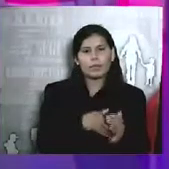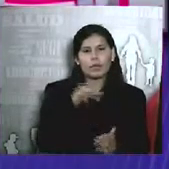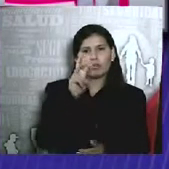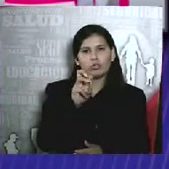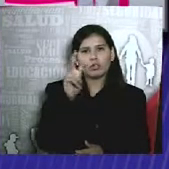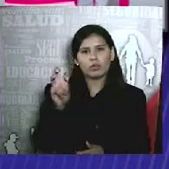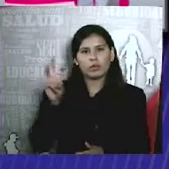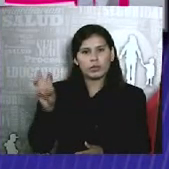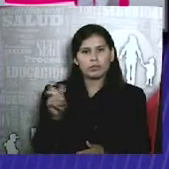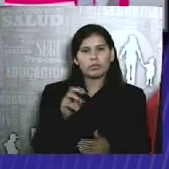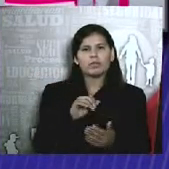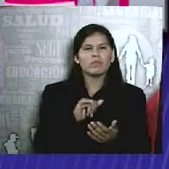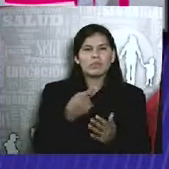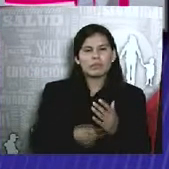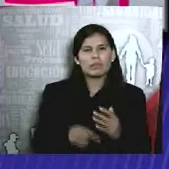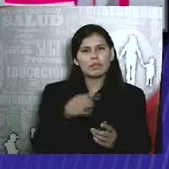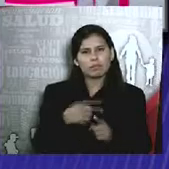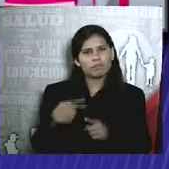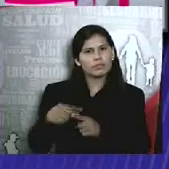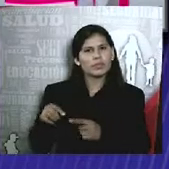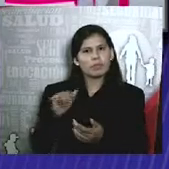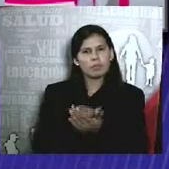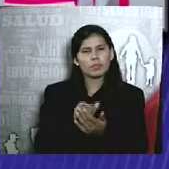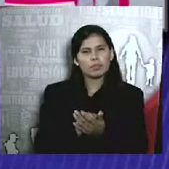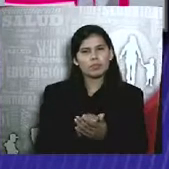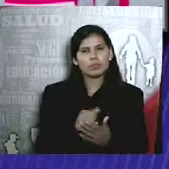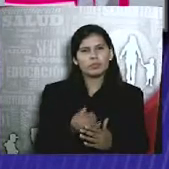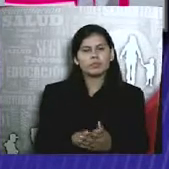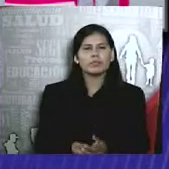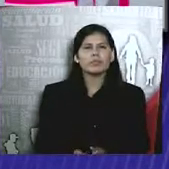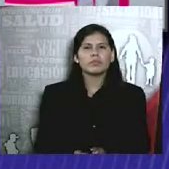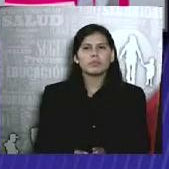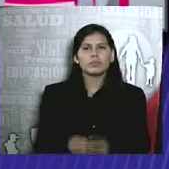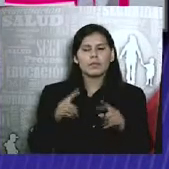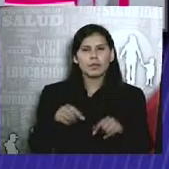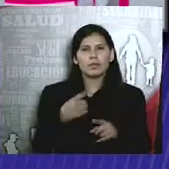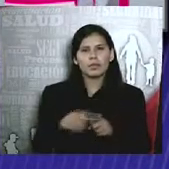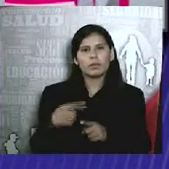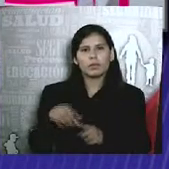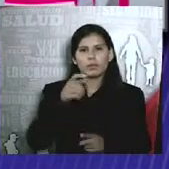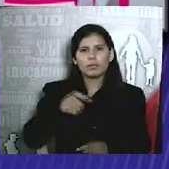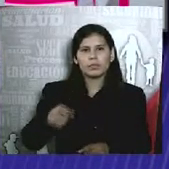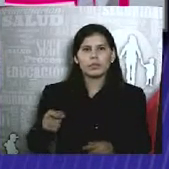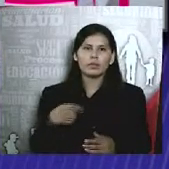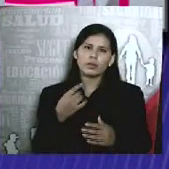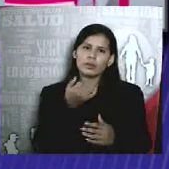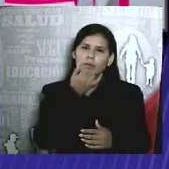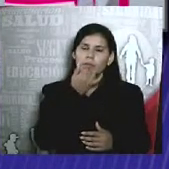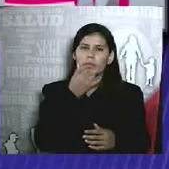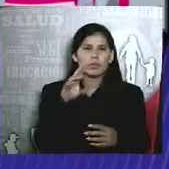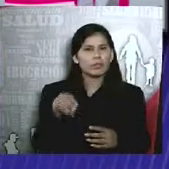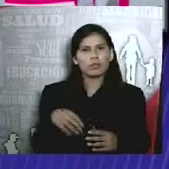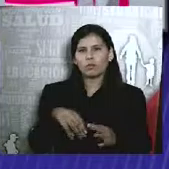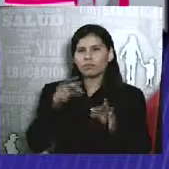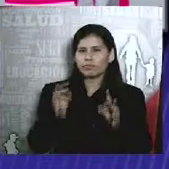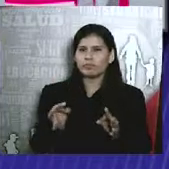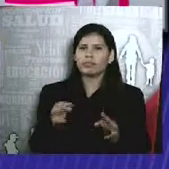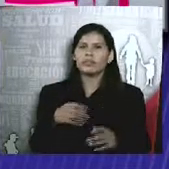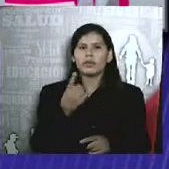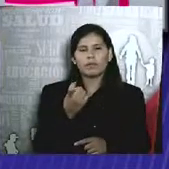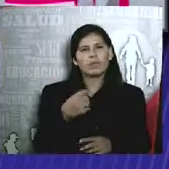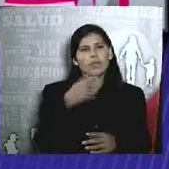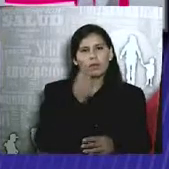9.899 procesos administrativos sancionatorios, más que todo son frente a aquellas personas que no han cumplido con la vinculación